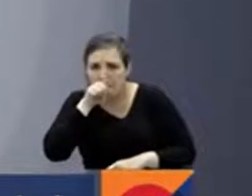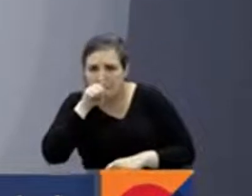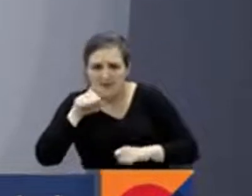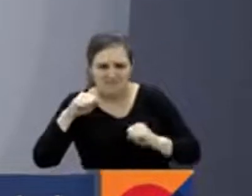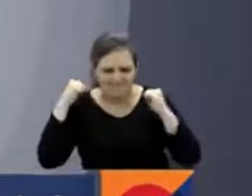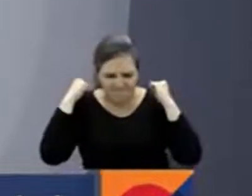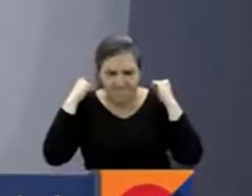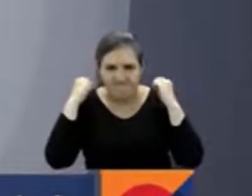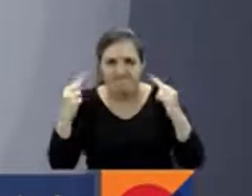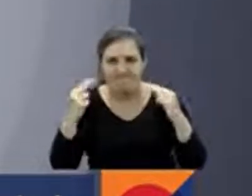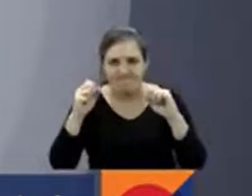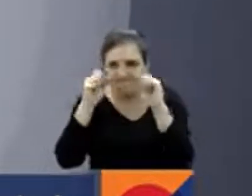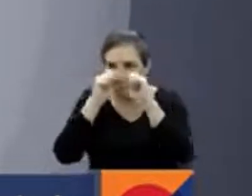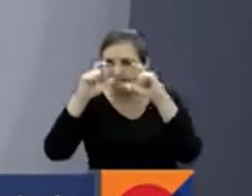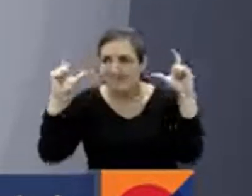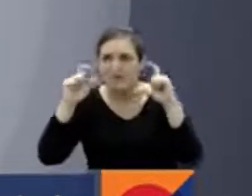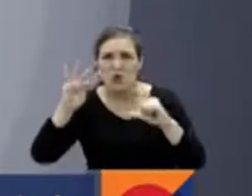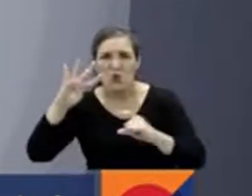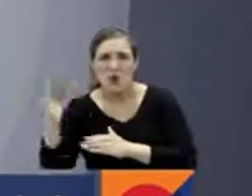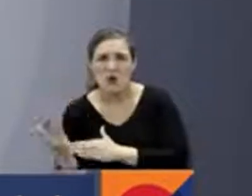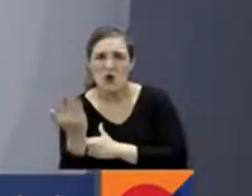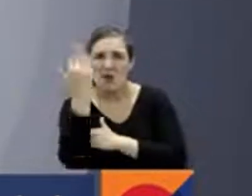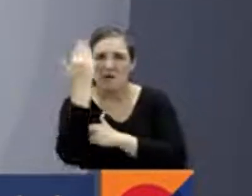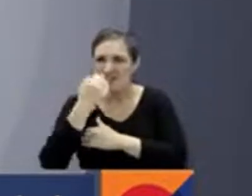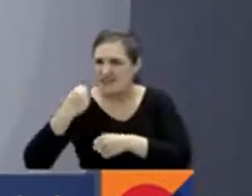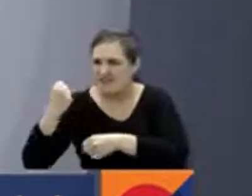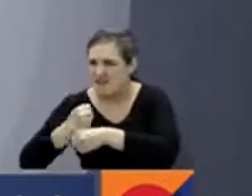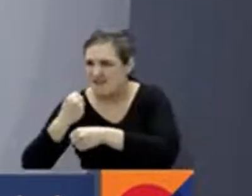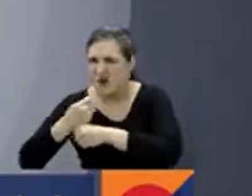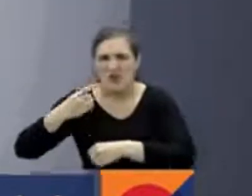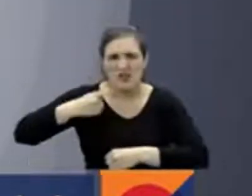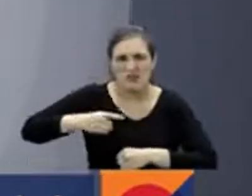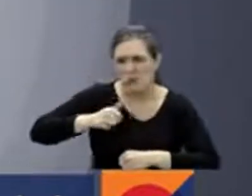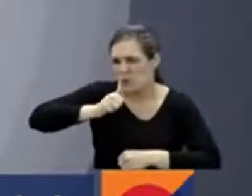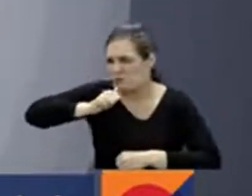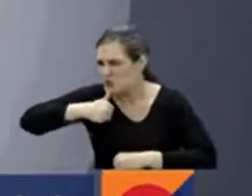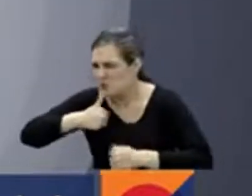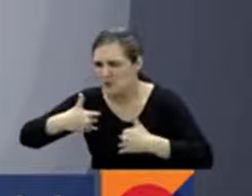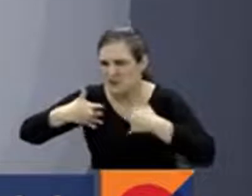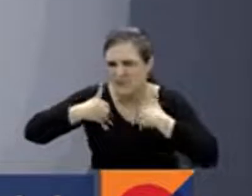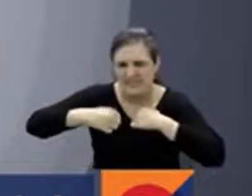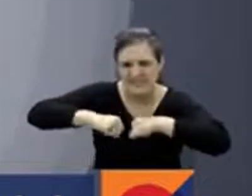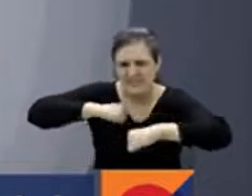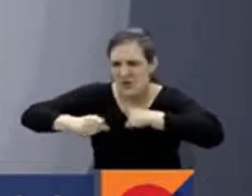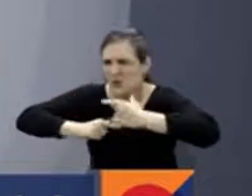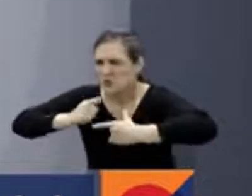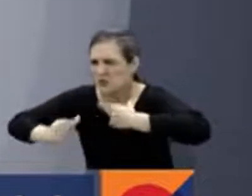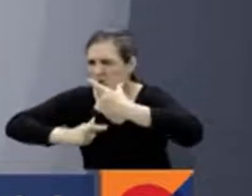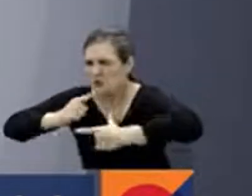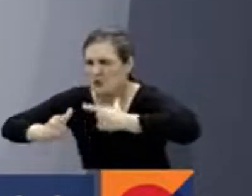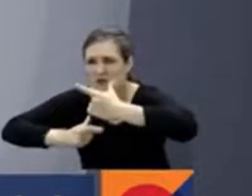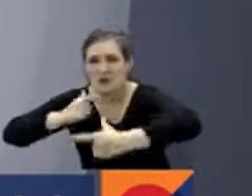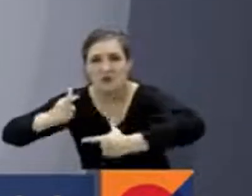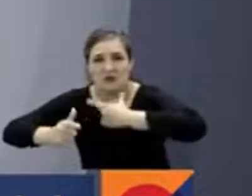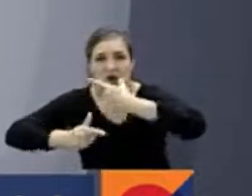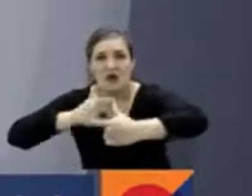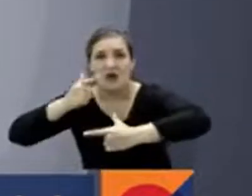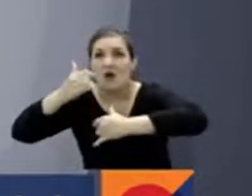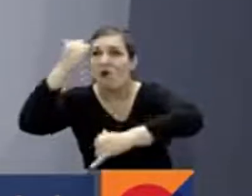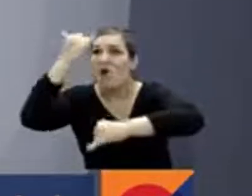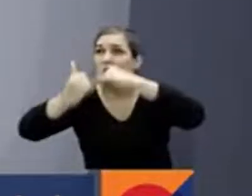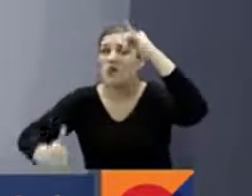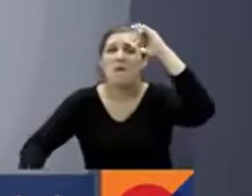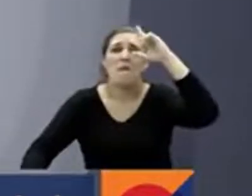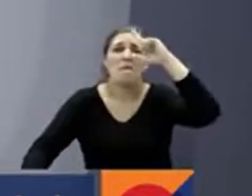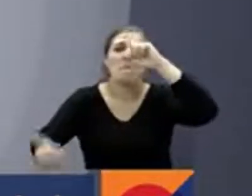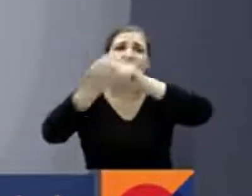temprano a las 4 de la mañana para hacer su desayuno, para sufrir y llegar y que resulta que al final tiene una posibilidad